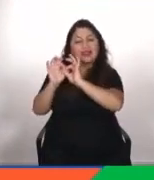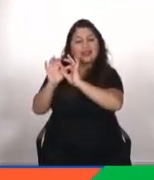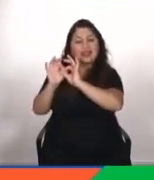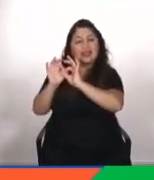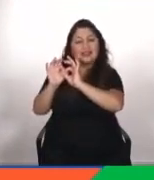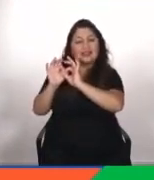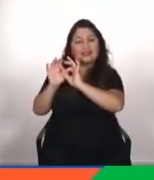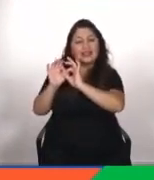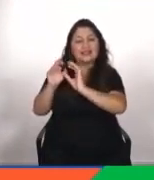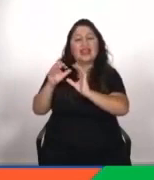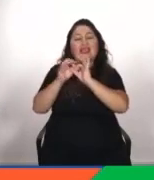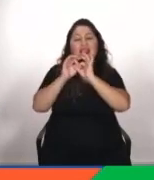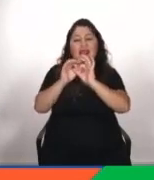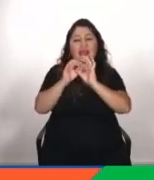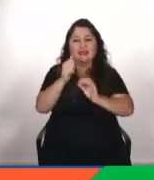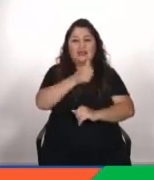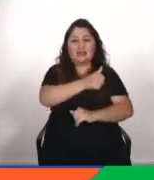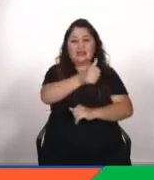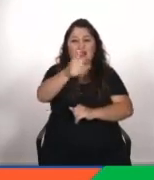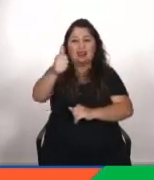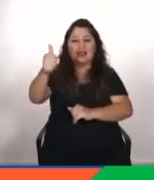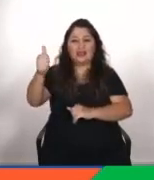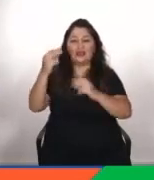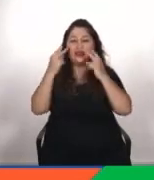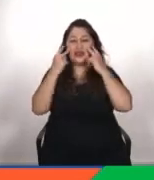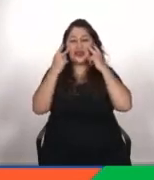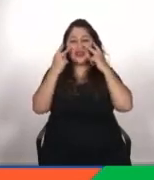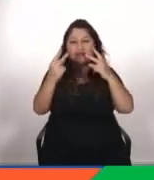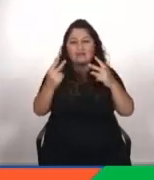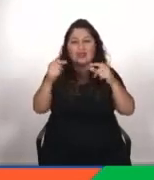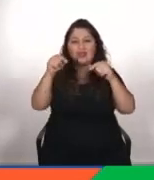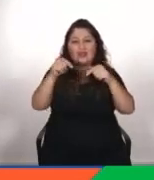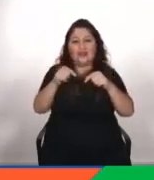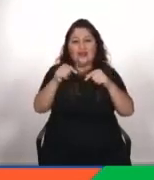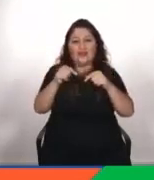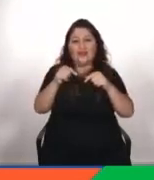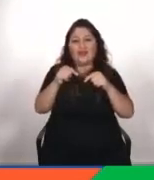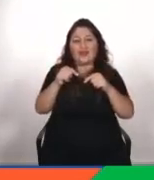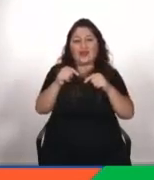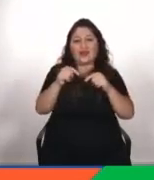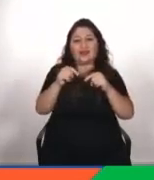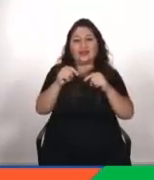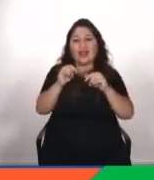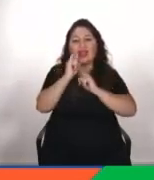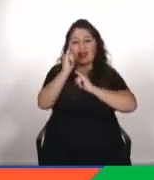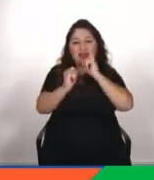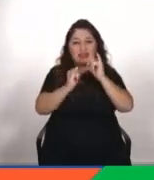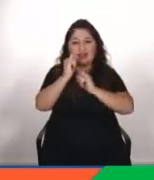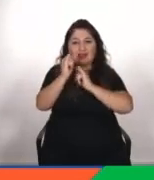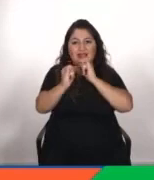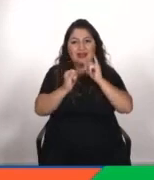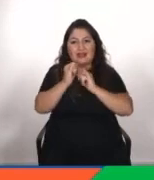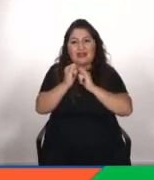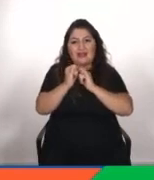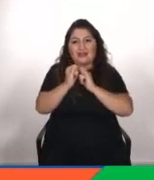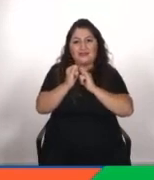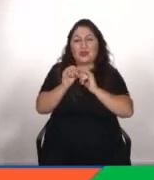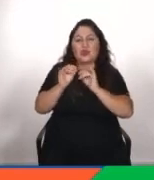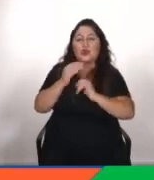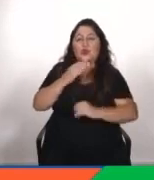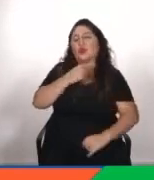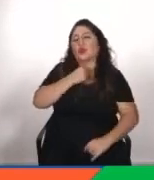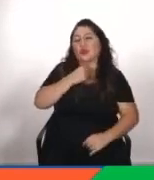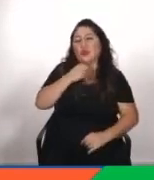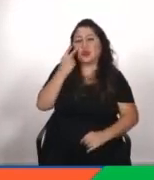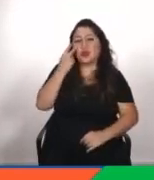acá. Gracias a todos los que vieron esta transmisión. Oye, Eduardo, tenemos que hacer algo nosotros en nuestros canales. Claro que sí. Un gusto conocerte, Eduardo. Y